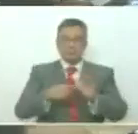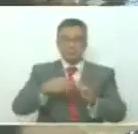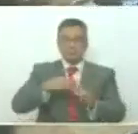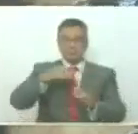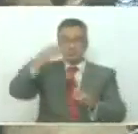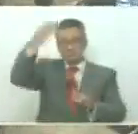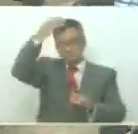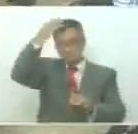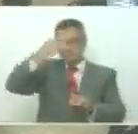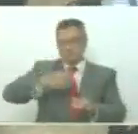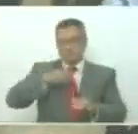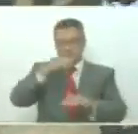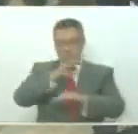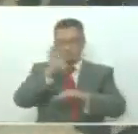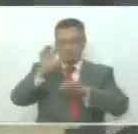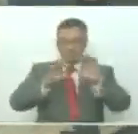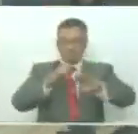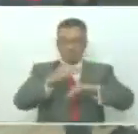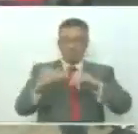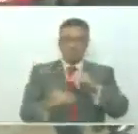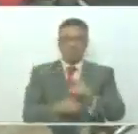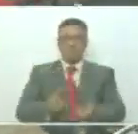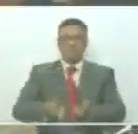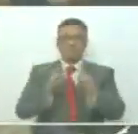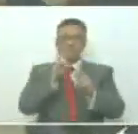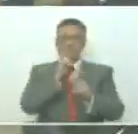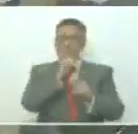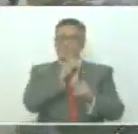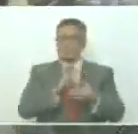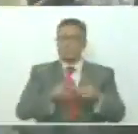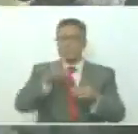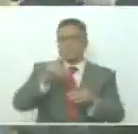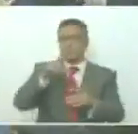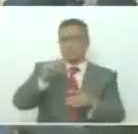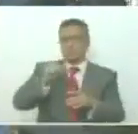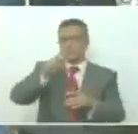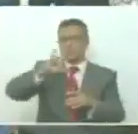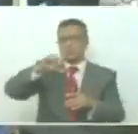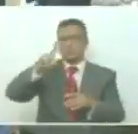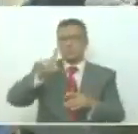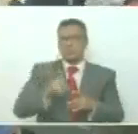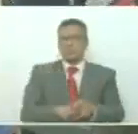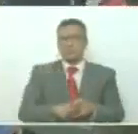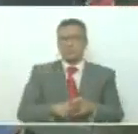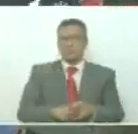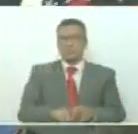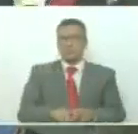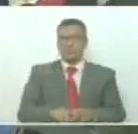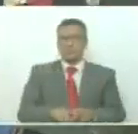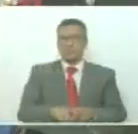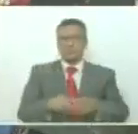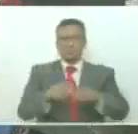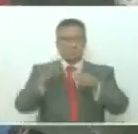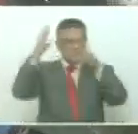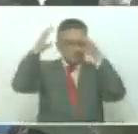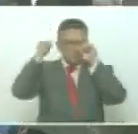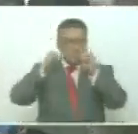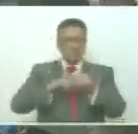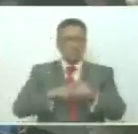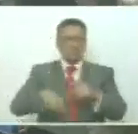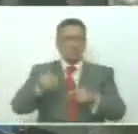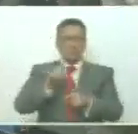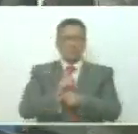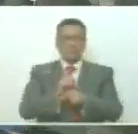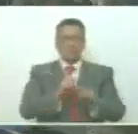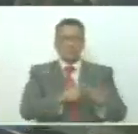los Países Bajos. También se autorizó el nombramiento de David Nieves Velázquez Caraballo como embajador